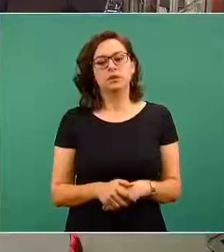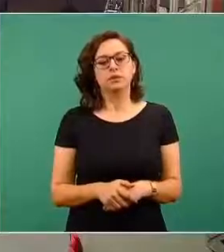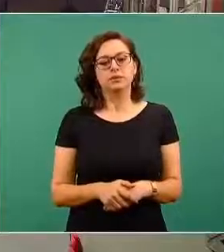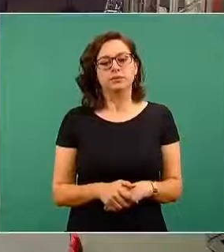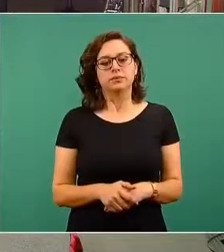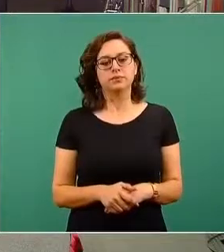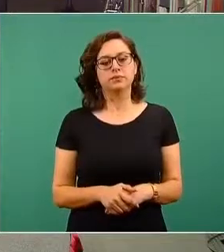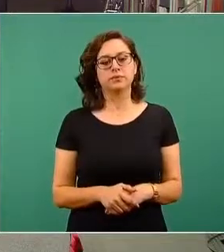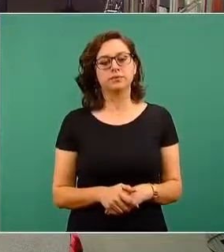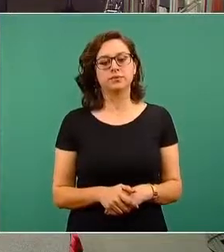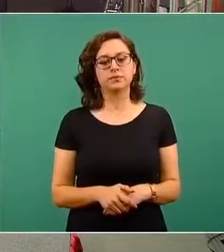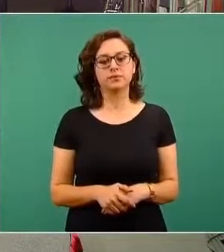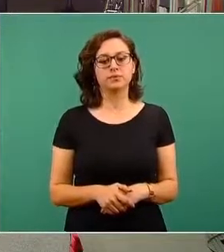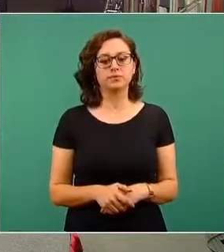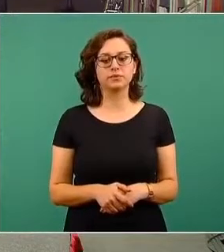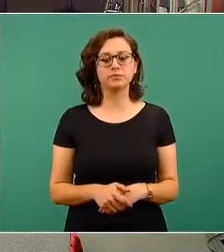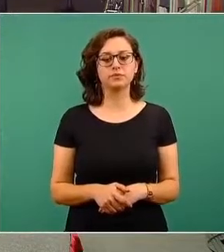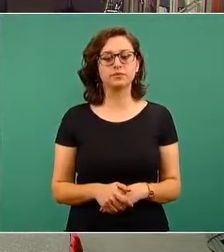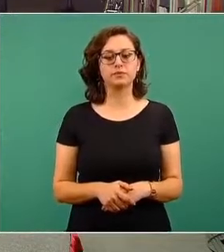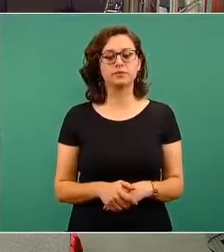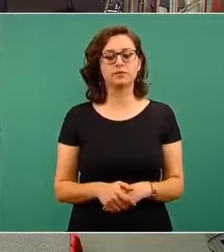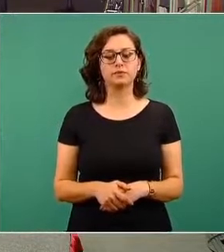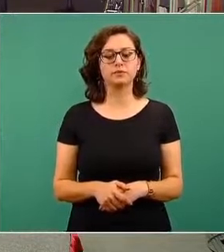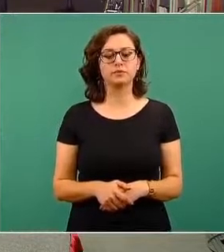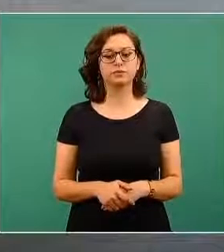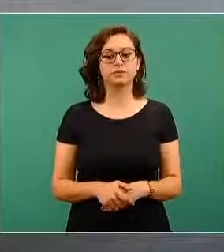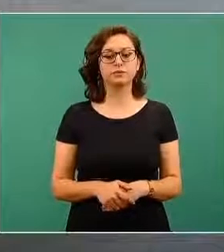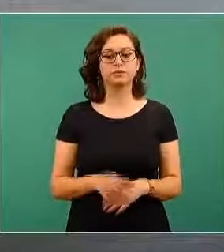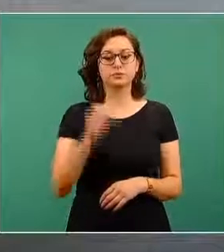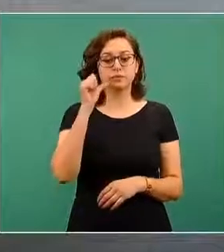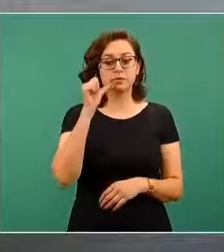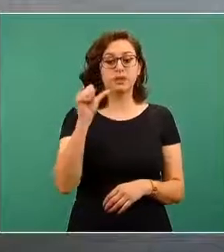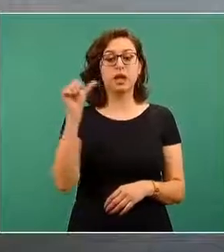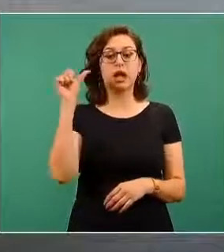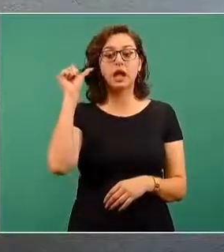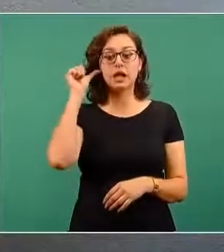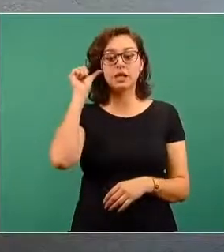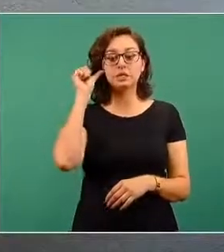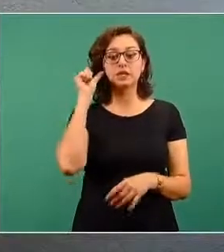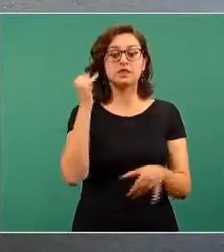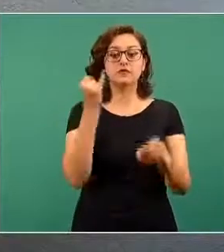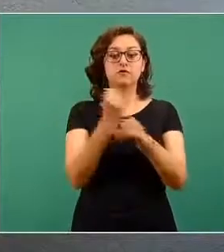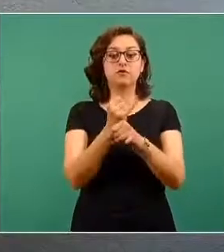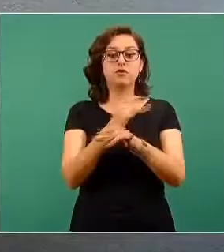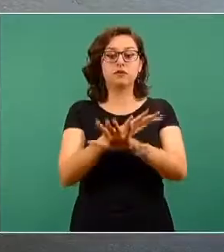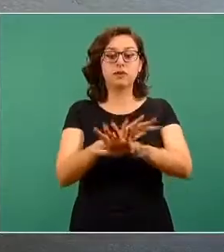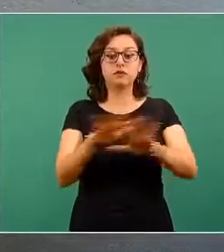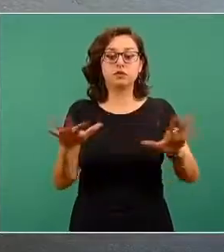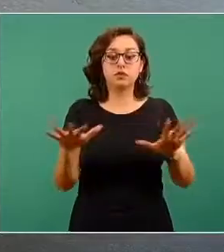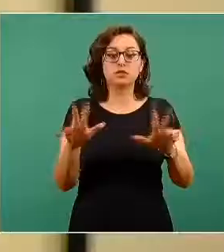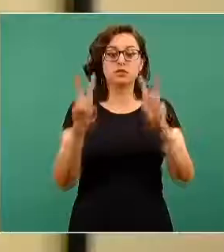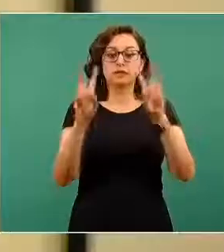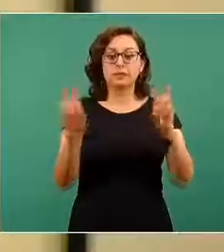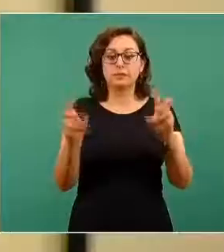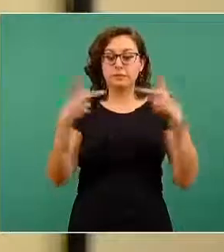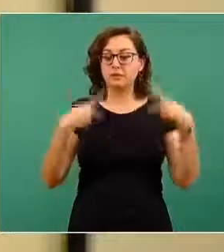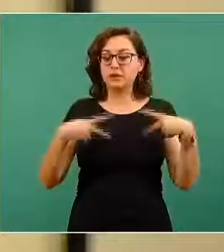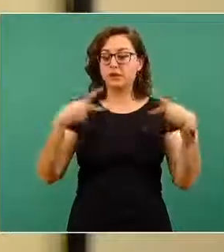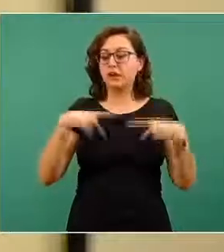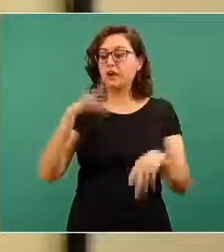publicó información sobre el exceso de mortalidad que aquí han presentado periódicamente con los boletines,